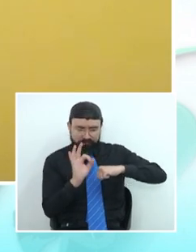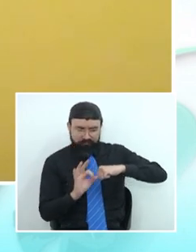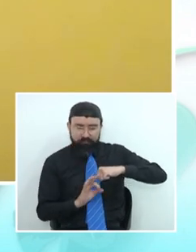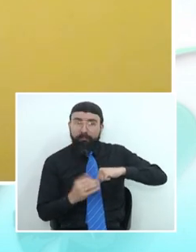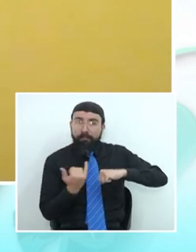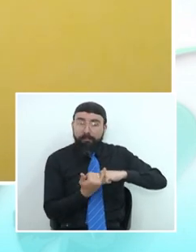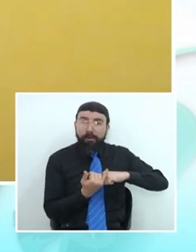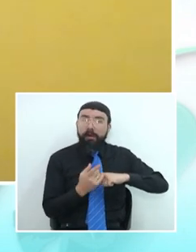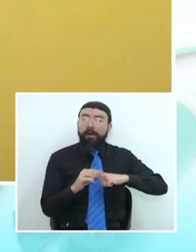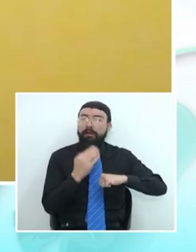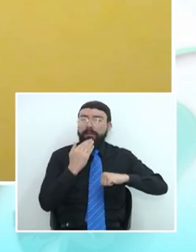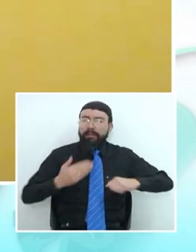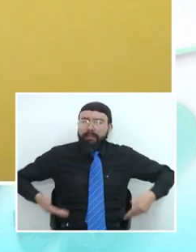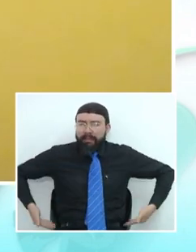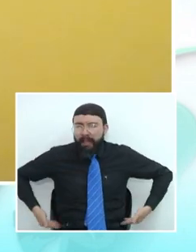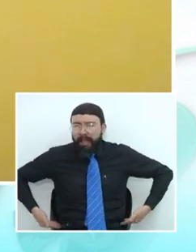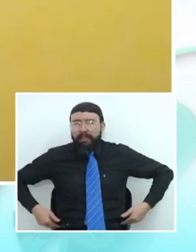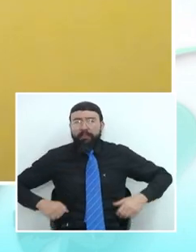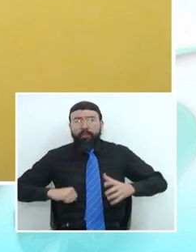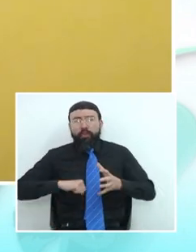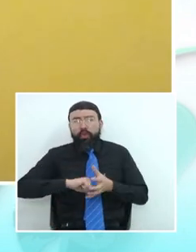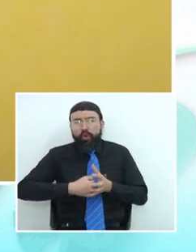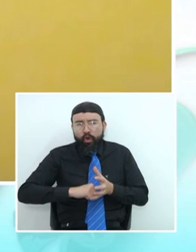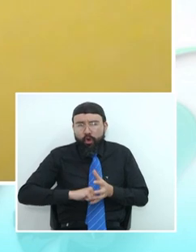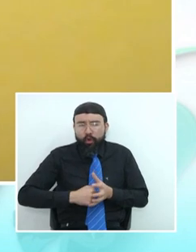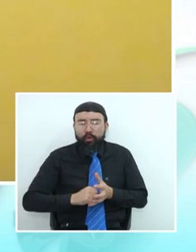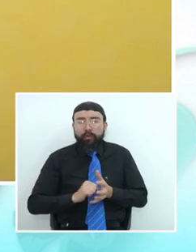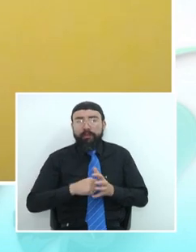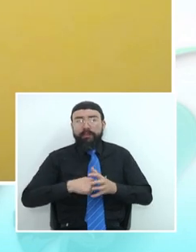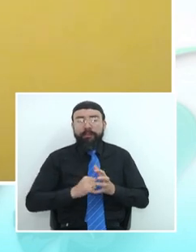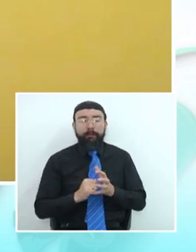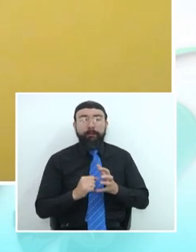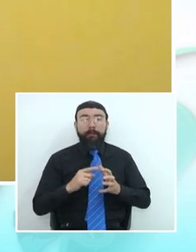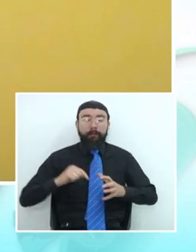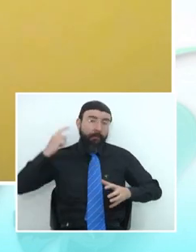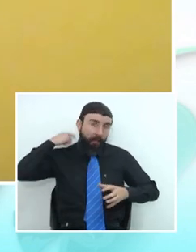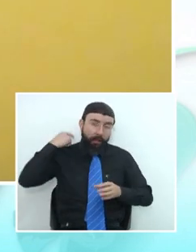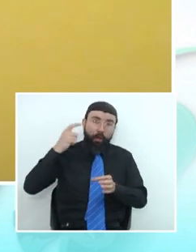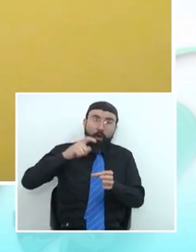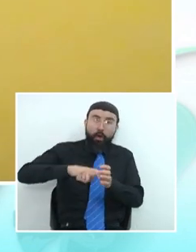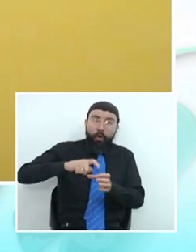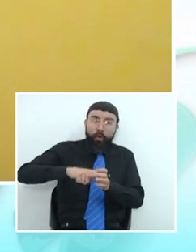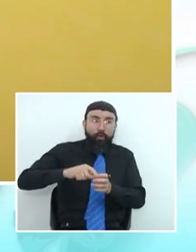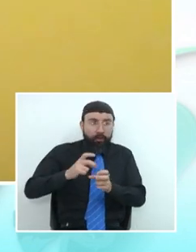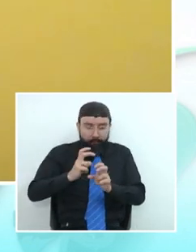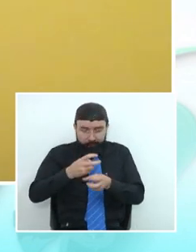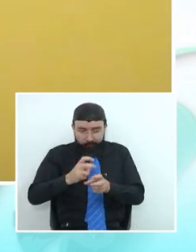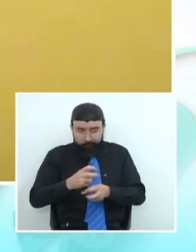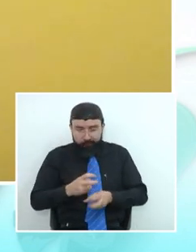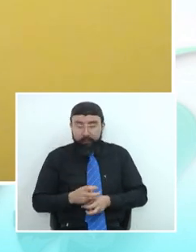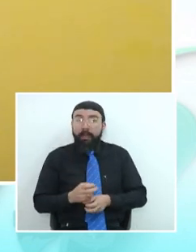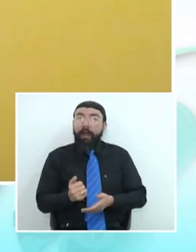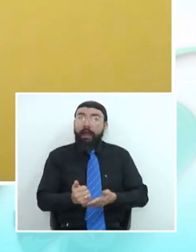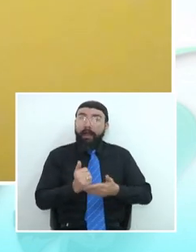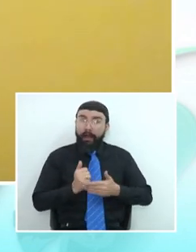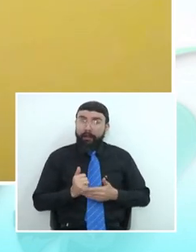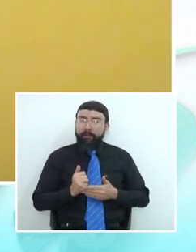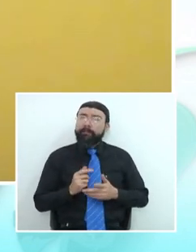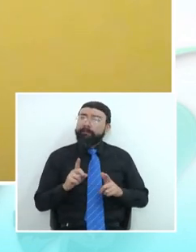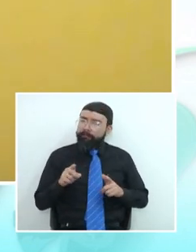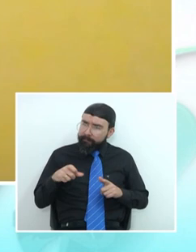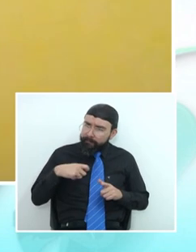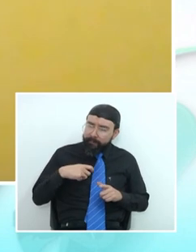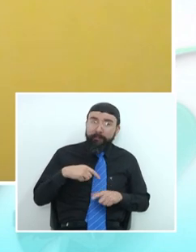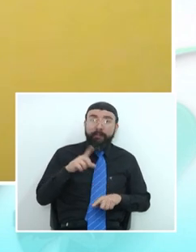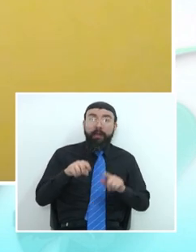como las caderas, las rodillas, la columna vertebral. Y es más, hemos visto, hemos tenido